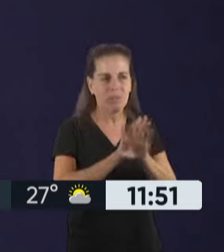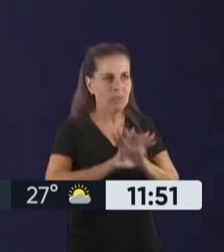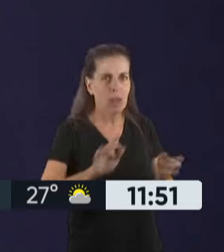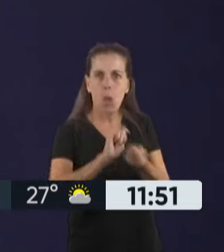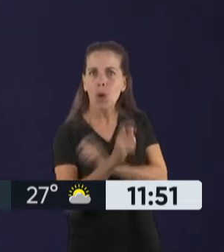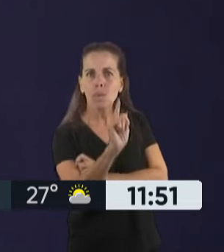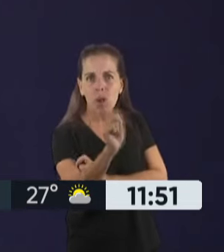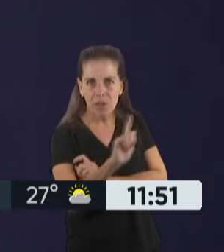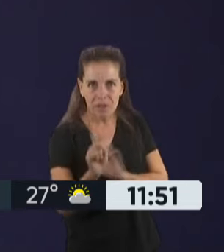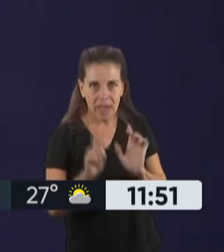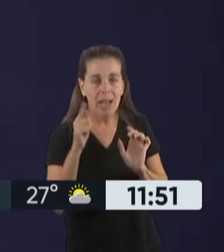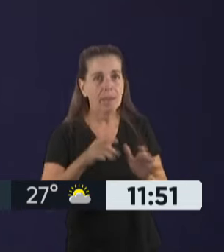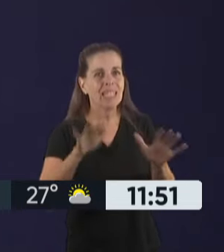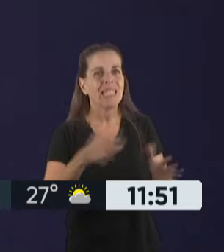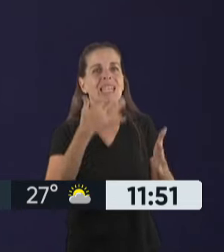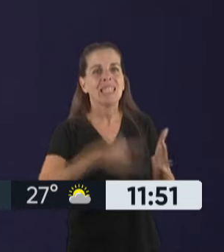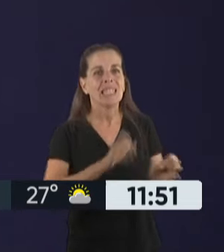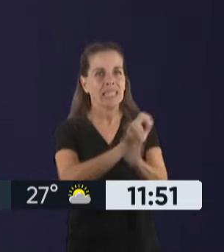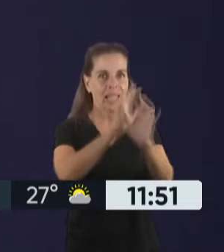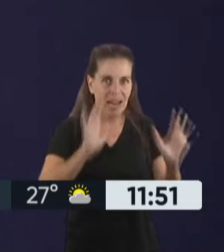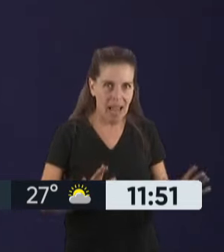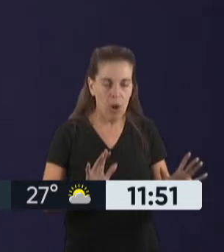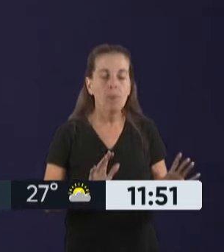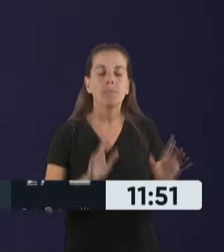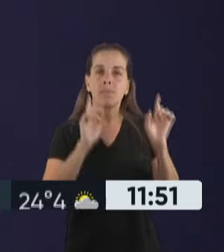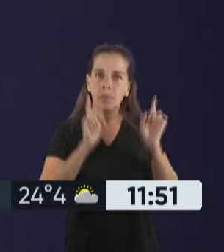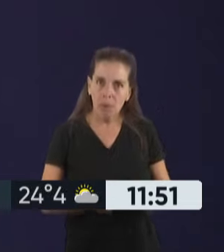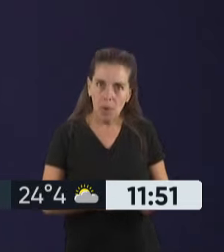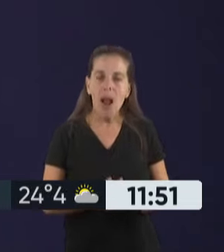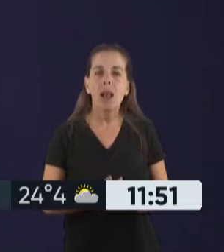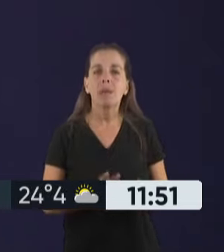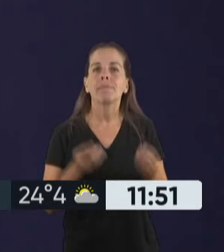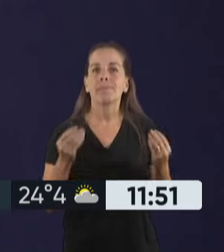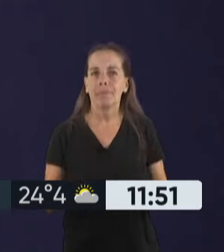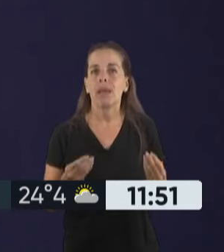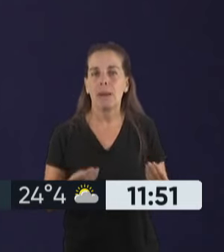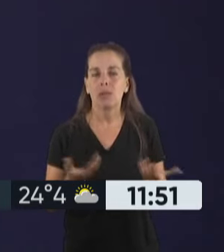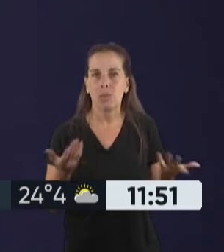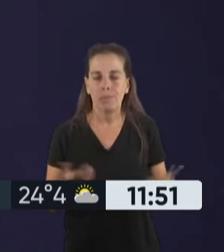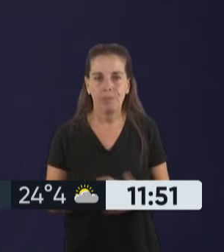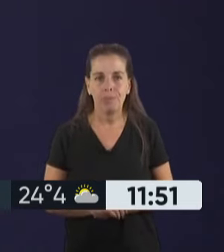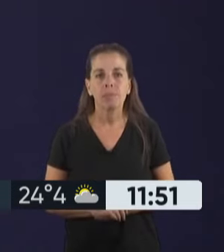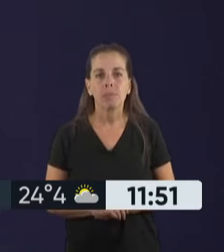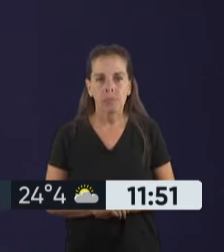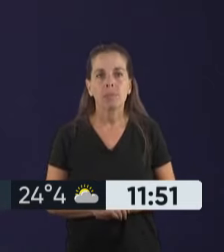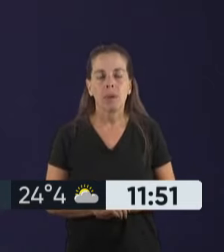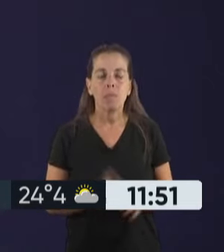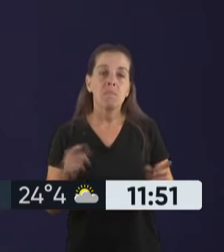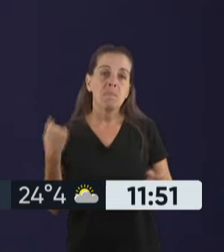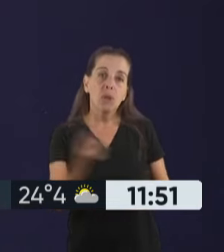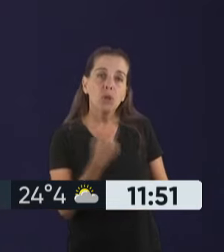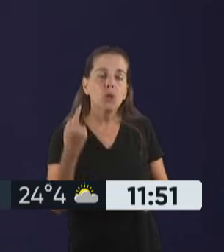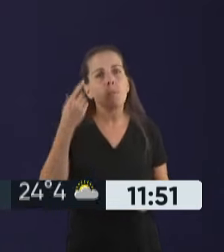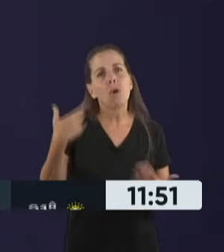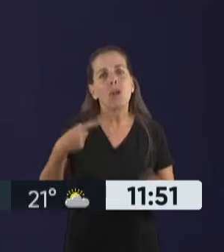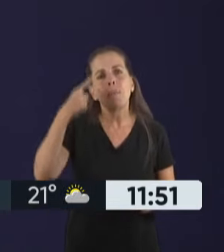quedar bien claro De hecho a pesar de episodio que uno le podría lo podría tildar de